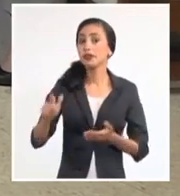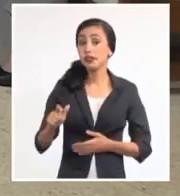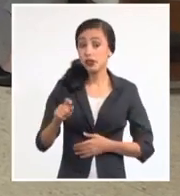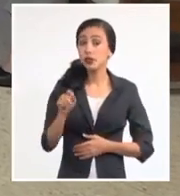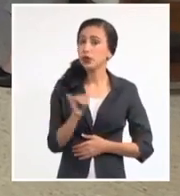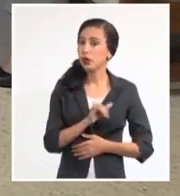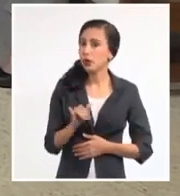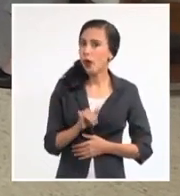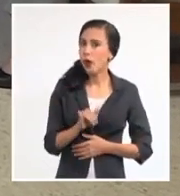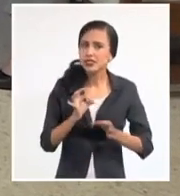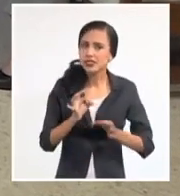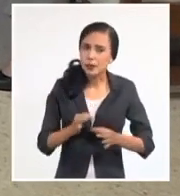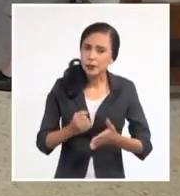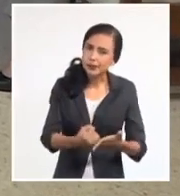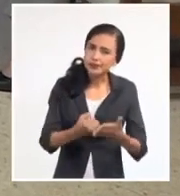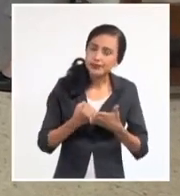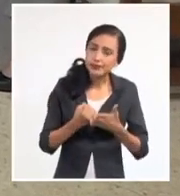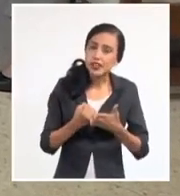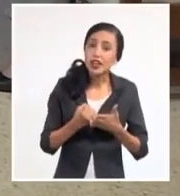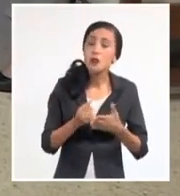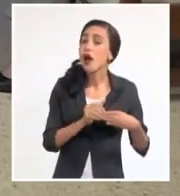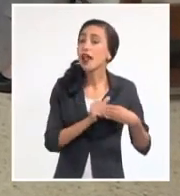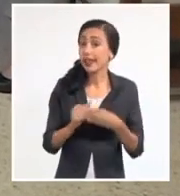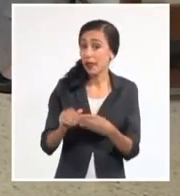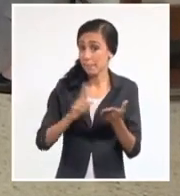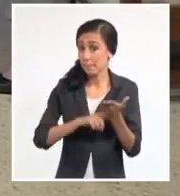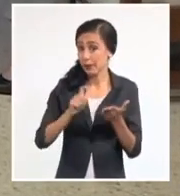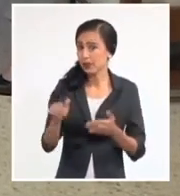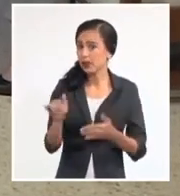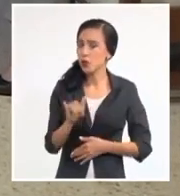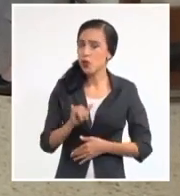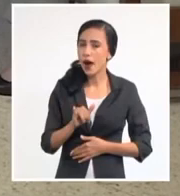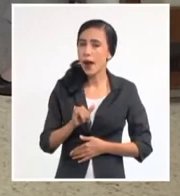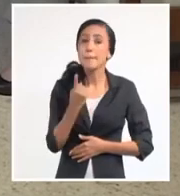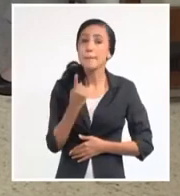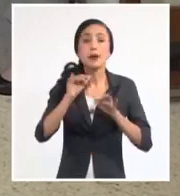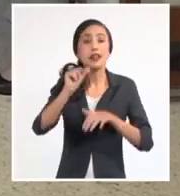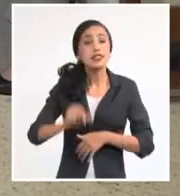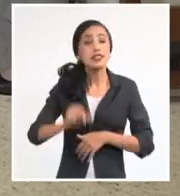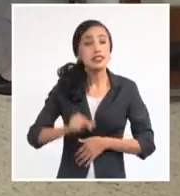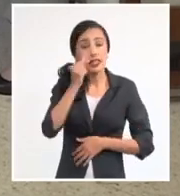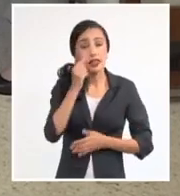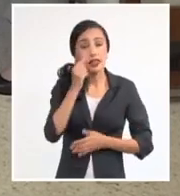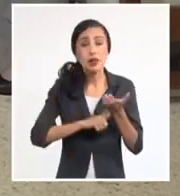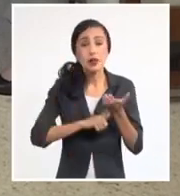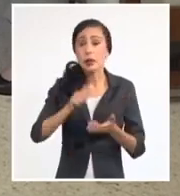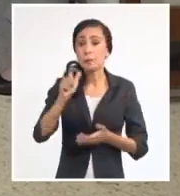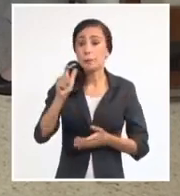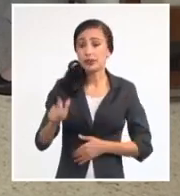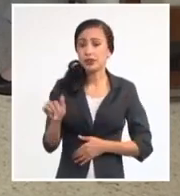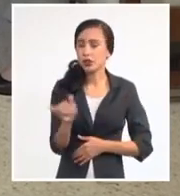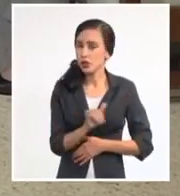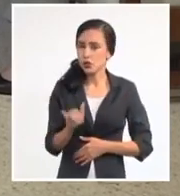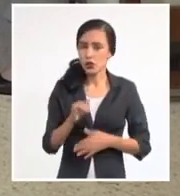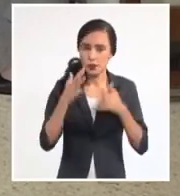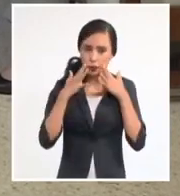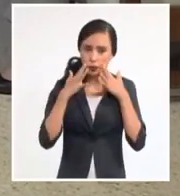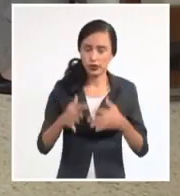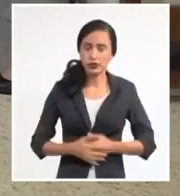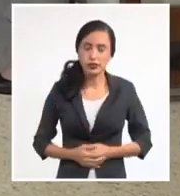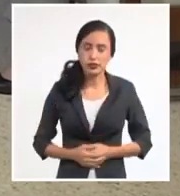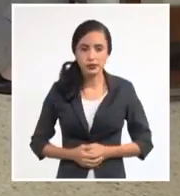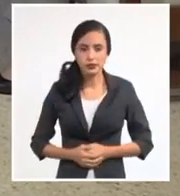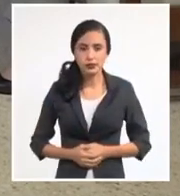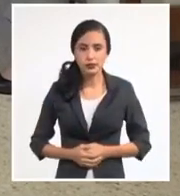al frente, una intervención especial del primer secretario del Comité Central, presidente de la República, Miguel Díaz-Canel Bermúdez,